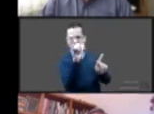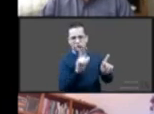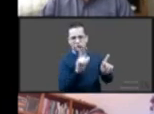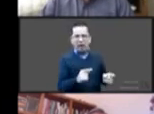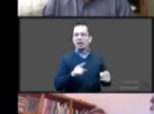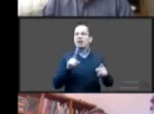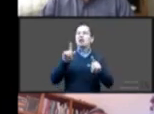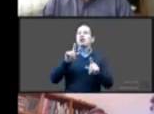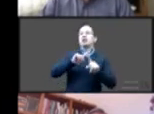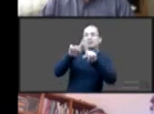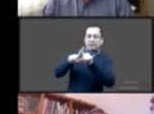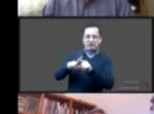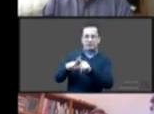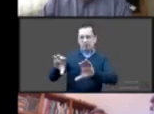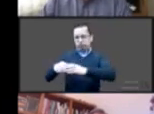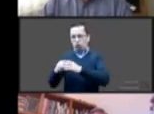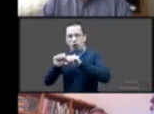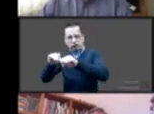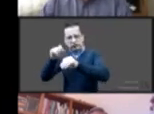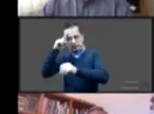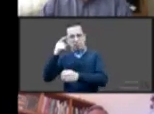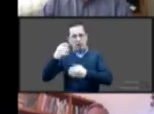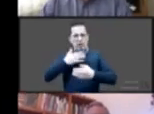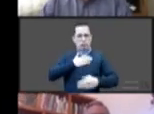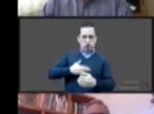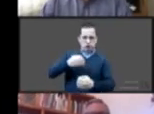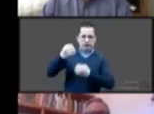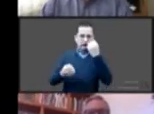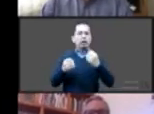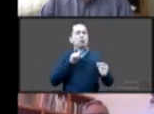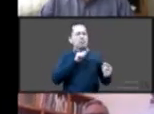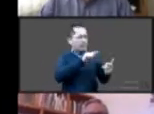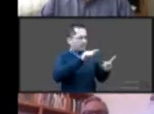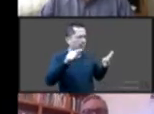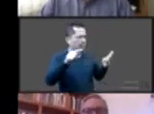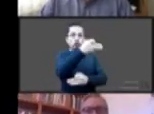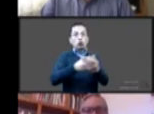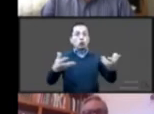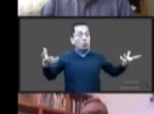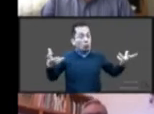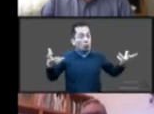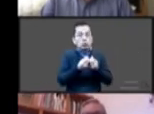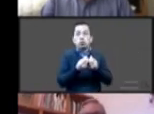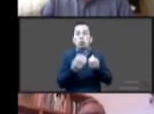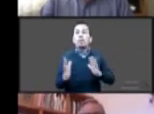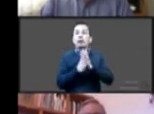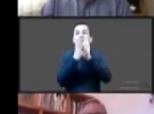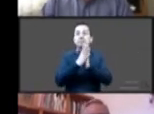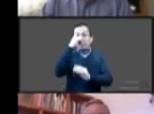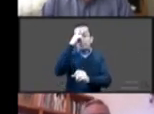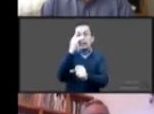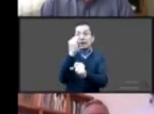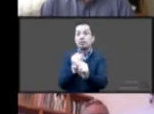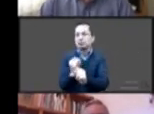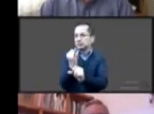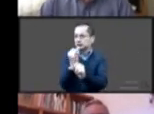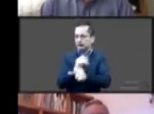alrededor del mundo. Es importante reconocer que cuando estamos trabajando en la investigación de este tipo de delitos,